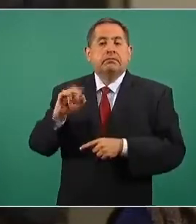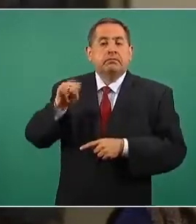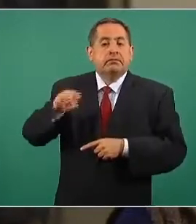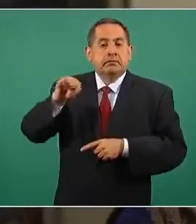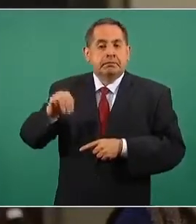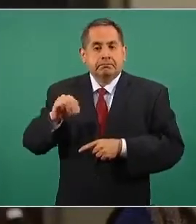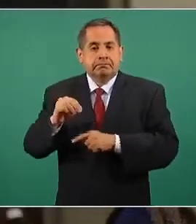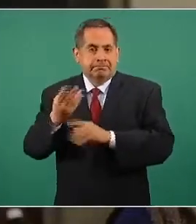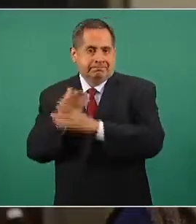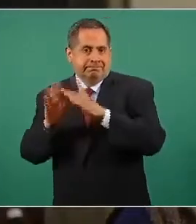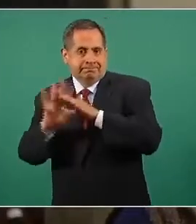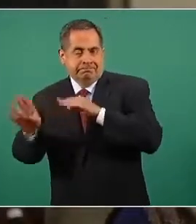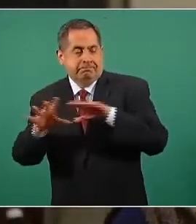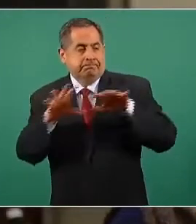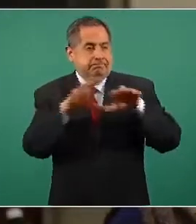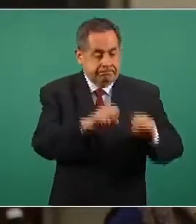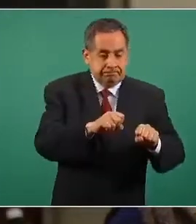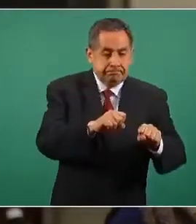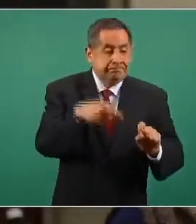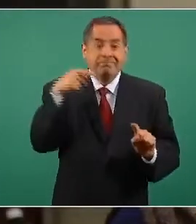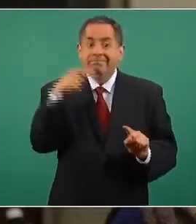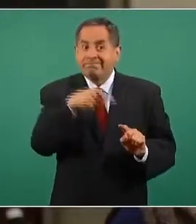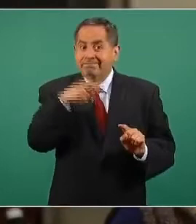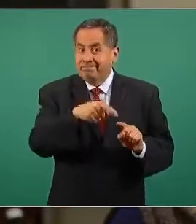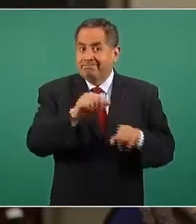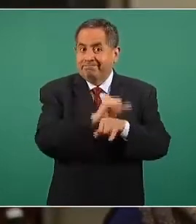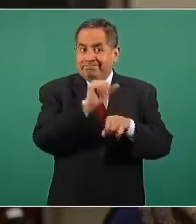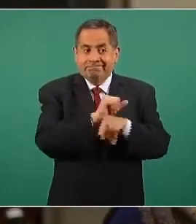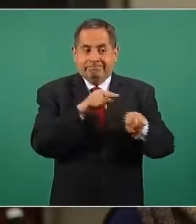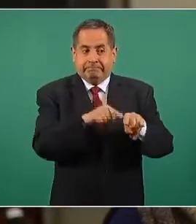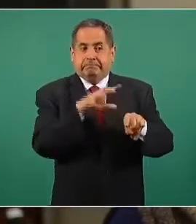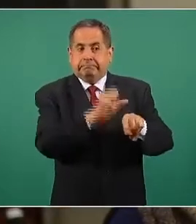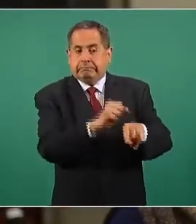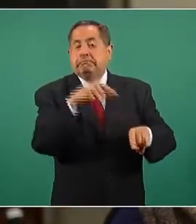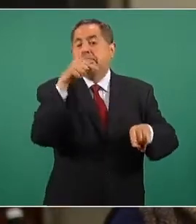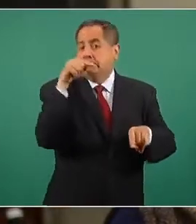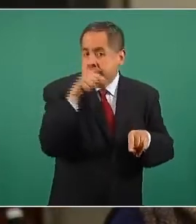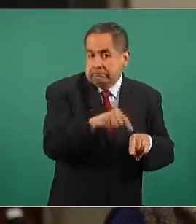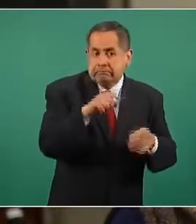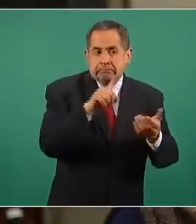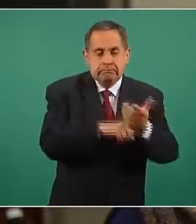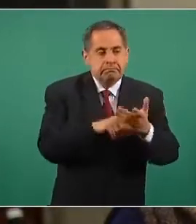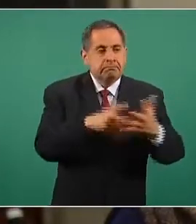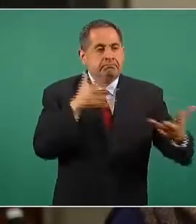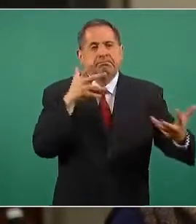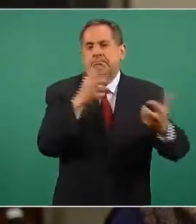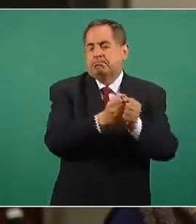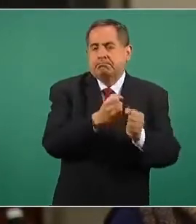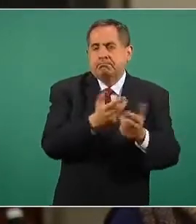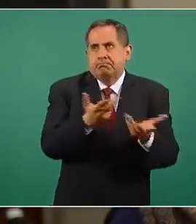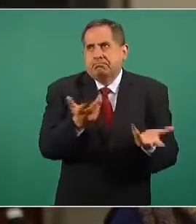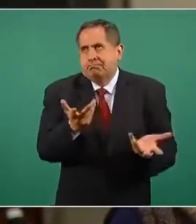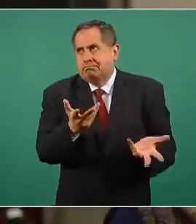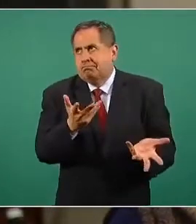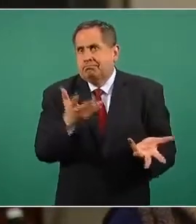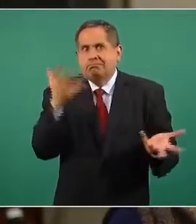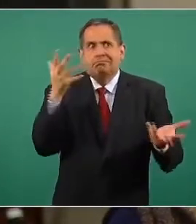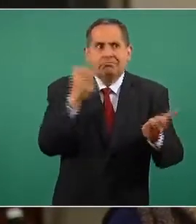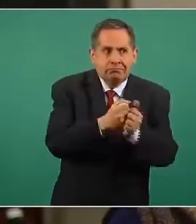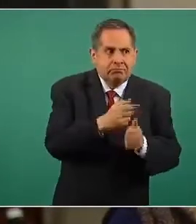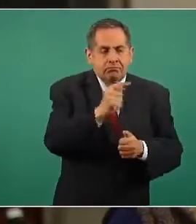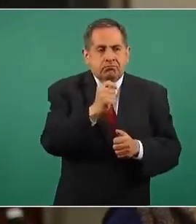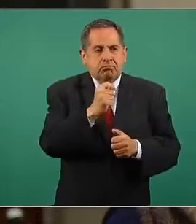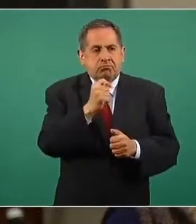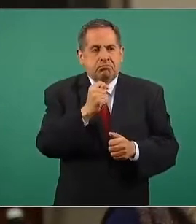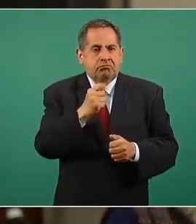y que estuvo justamente involucrada en este terrible accidente que no podemos saber si se llama accidente o homicidio